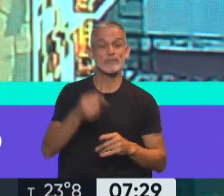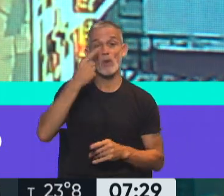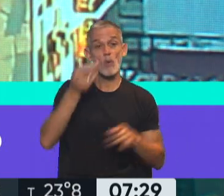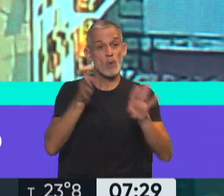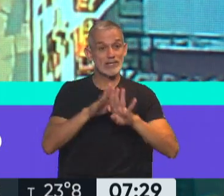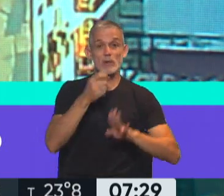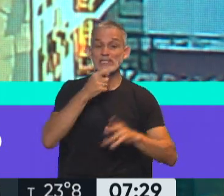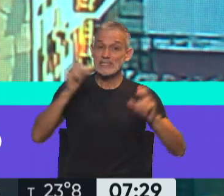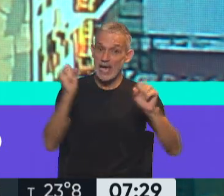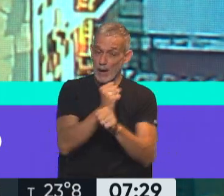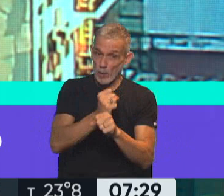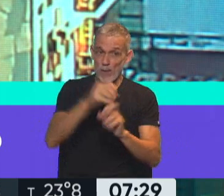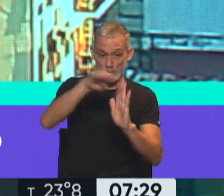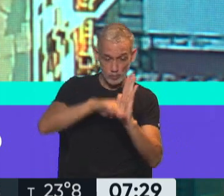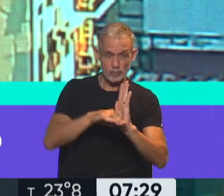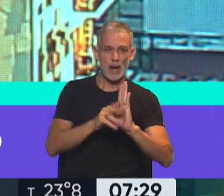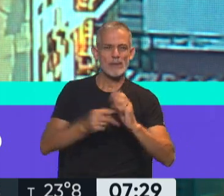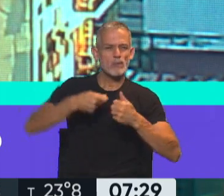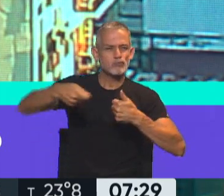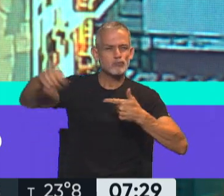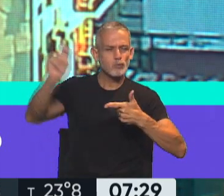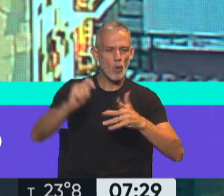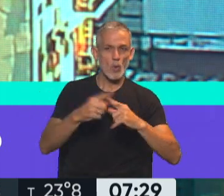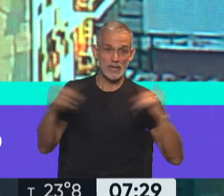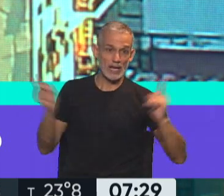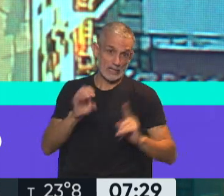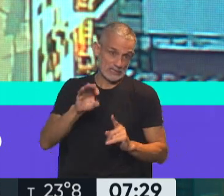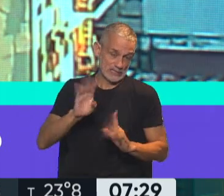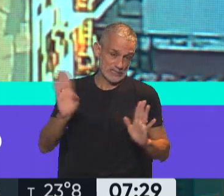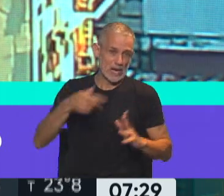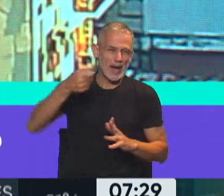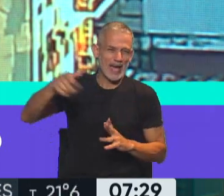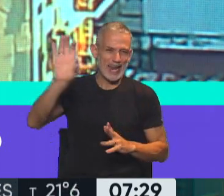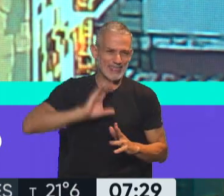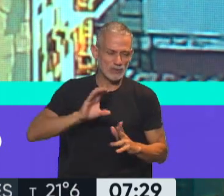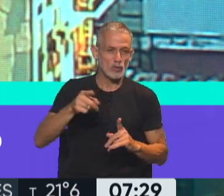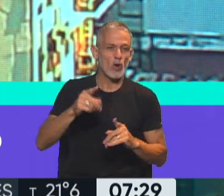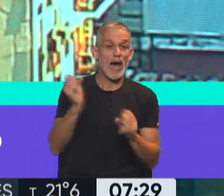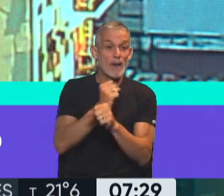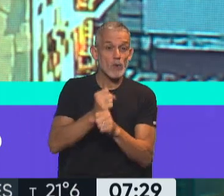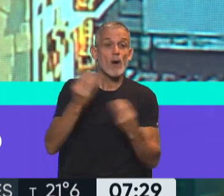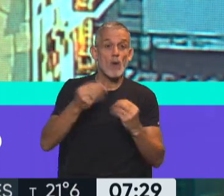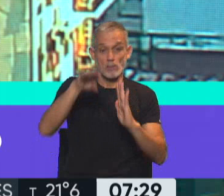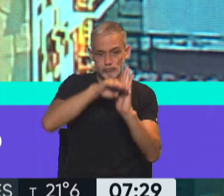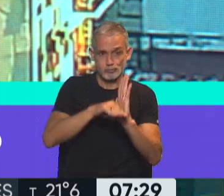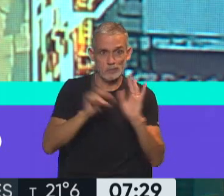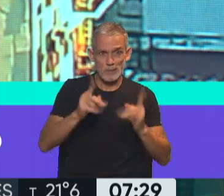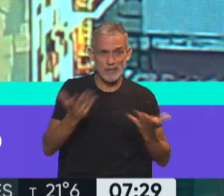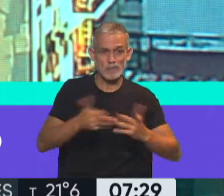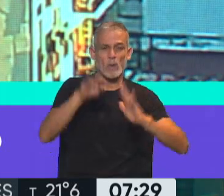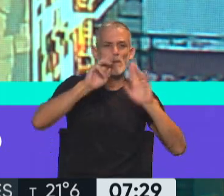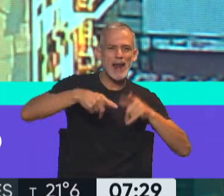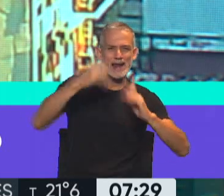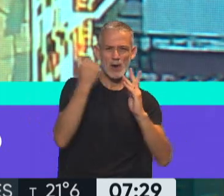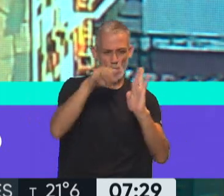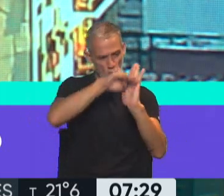sí se aprueba el programa de facilidades extendidas así se llama el crédito lo que se aprueba es el programa digamos es el plan